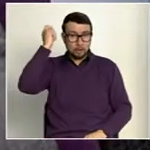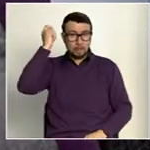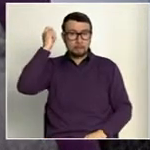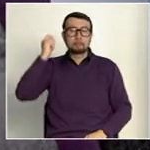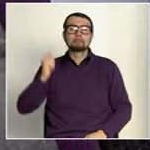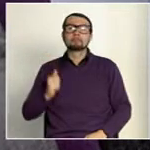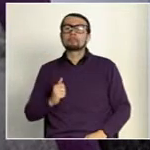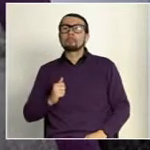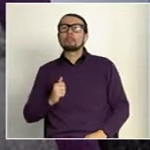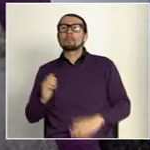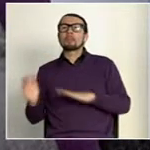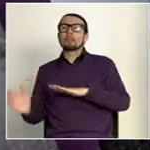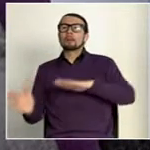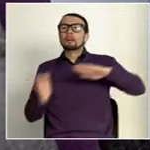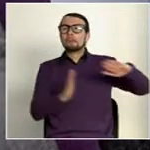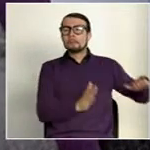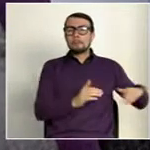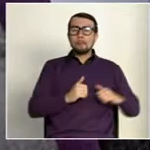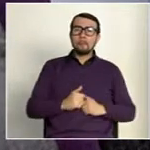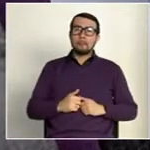conferencia. El día